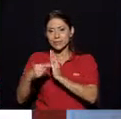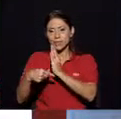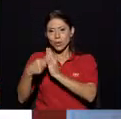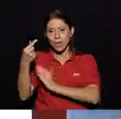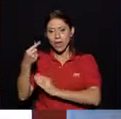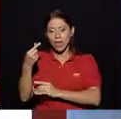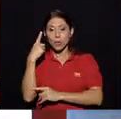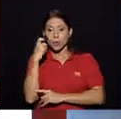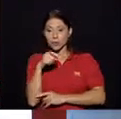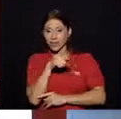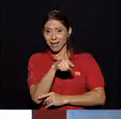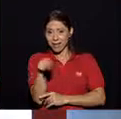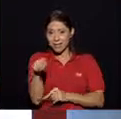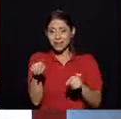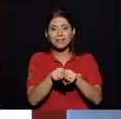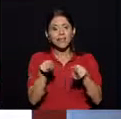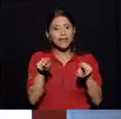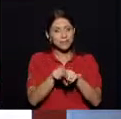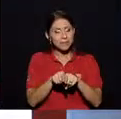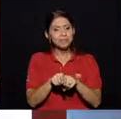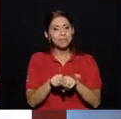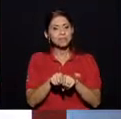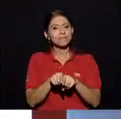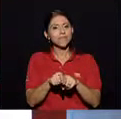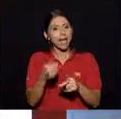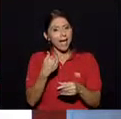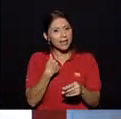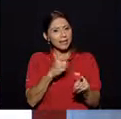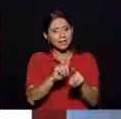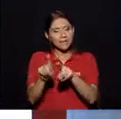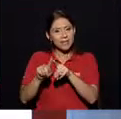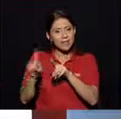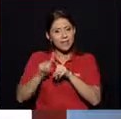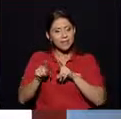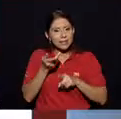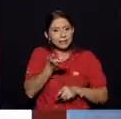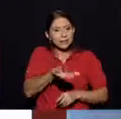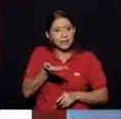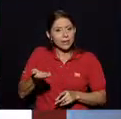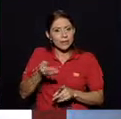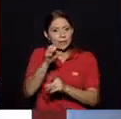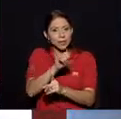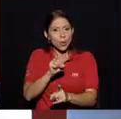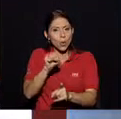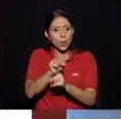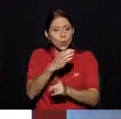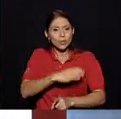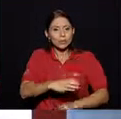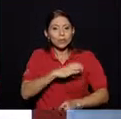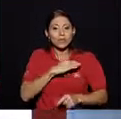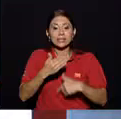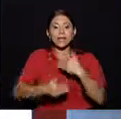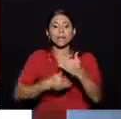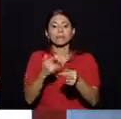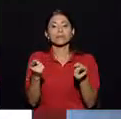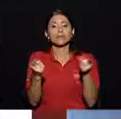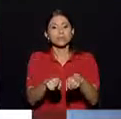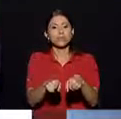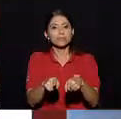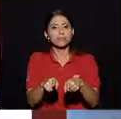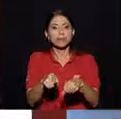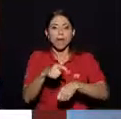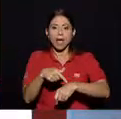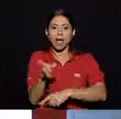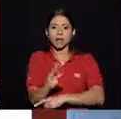una serie de factores y de condiciones que después conducen a adolescencias complicadas